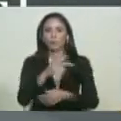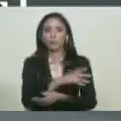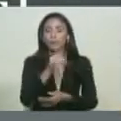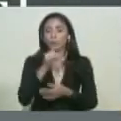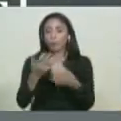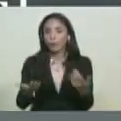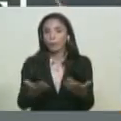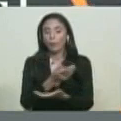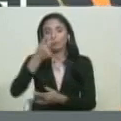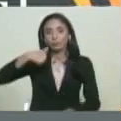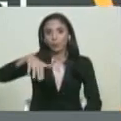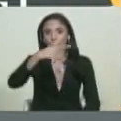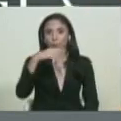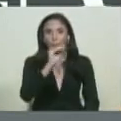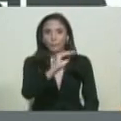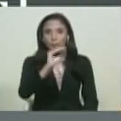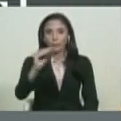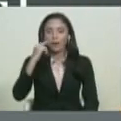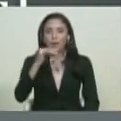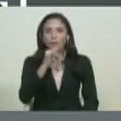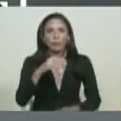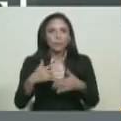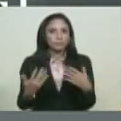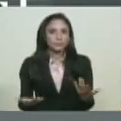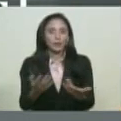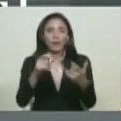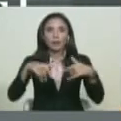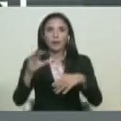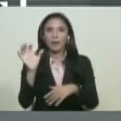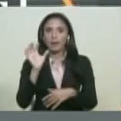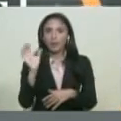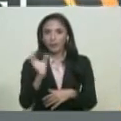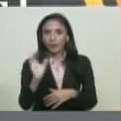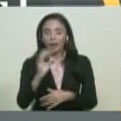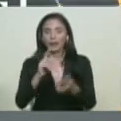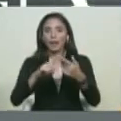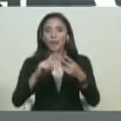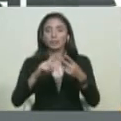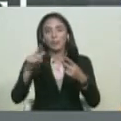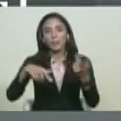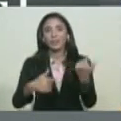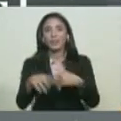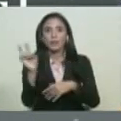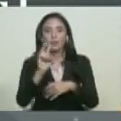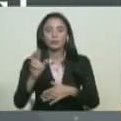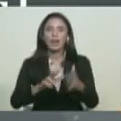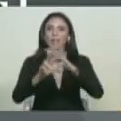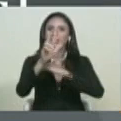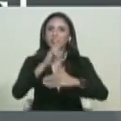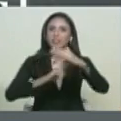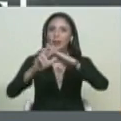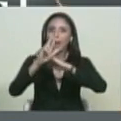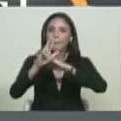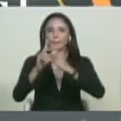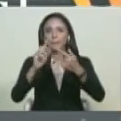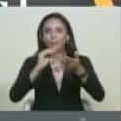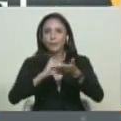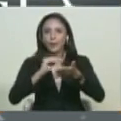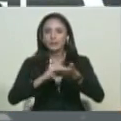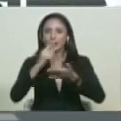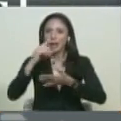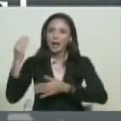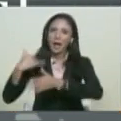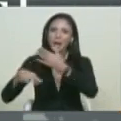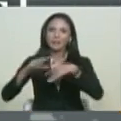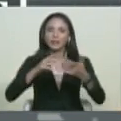informar, pues, al pueblo de Venezuela que en el país tenemos 3 fallas sísmicas, 3 fallas geológicas, la falla del Pilar, que está